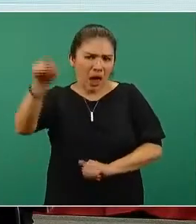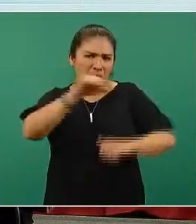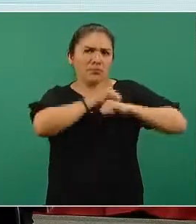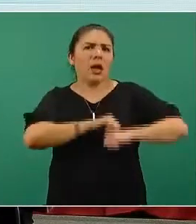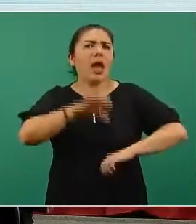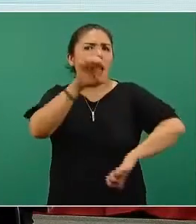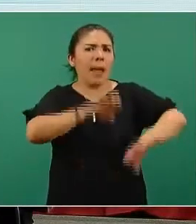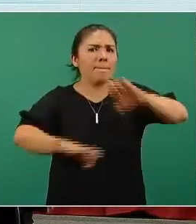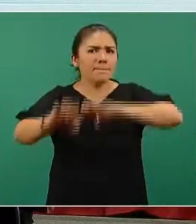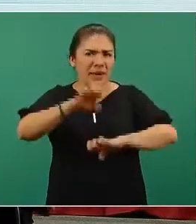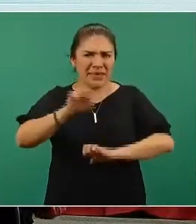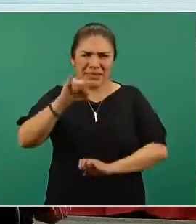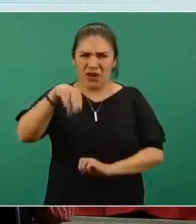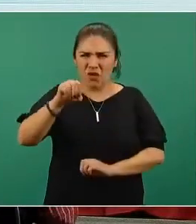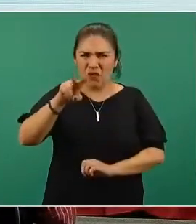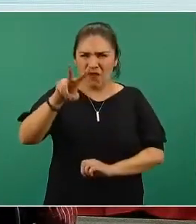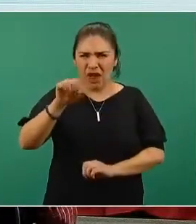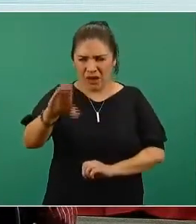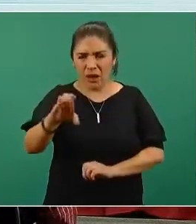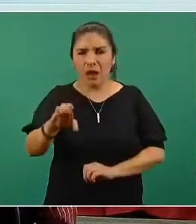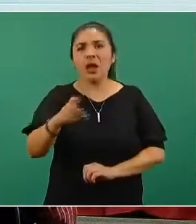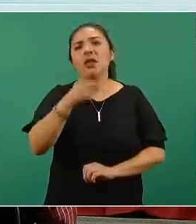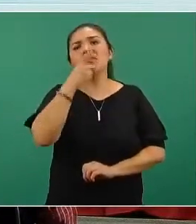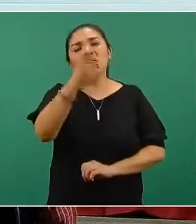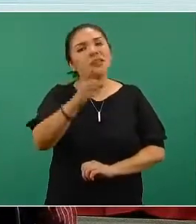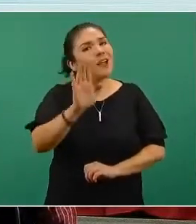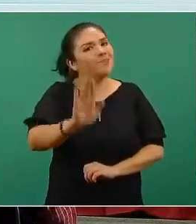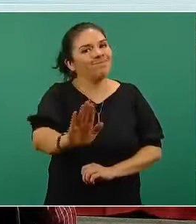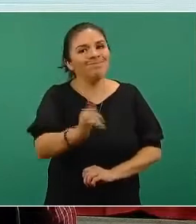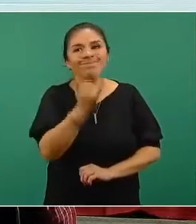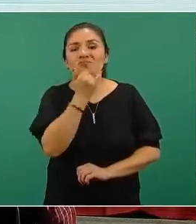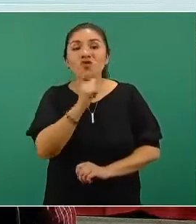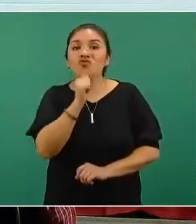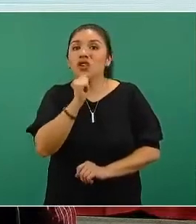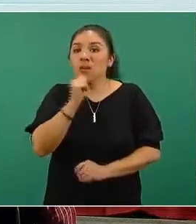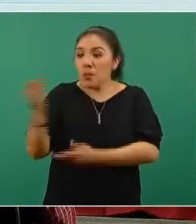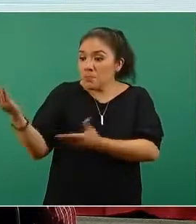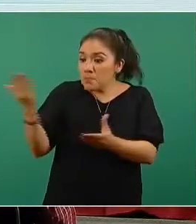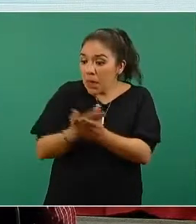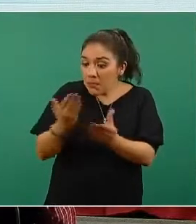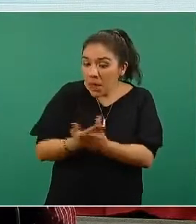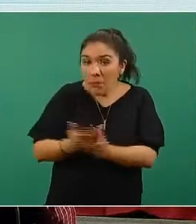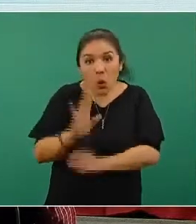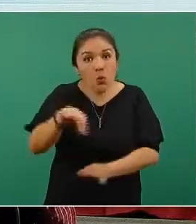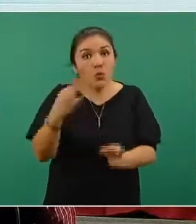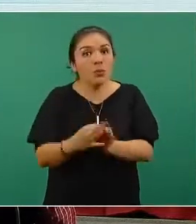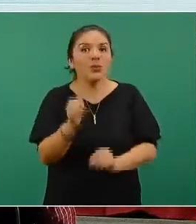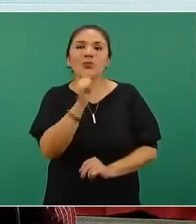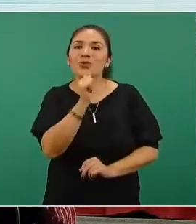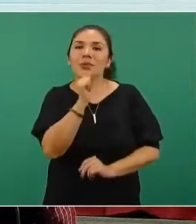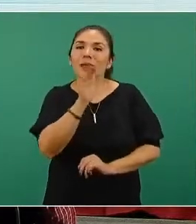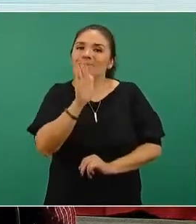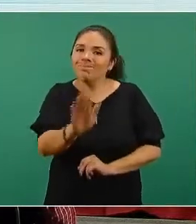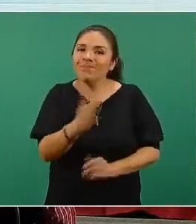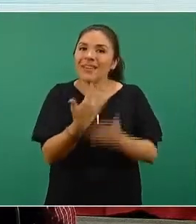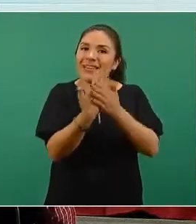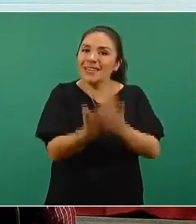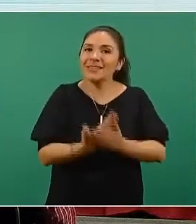Sinovac pidió, bueno, exigió, porque todavía no tenía todos los elementos, y entonces por eso estaban y